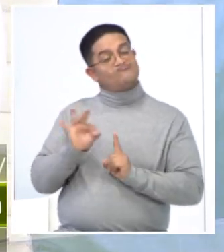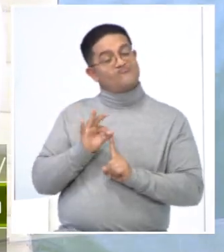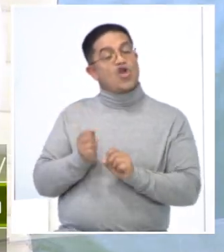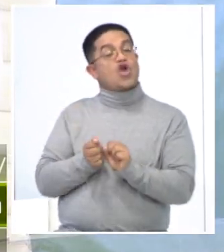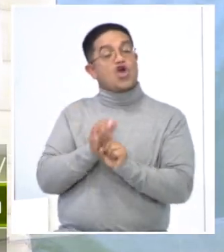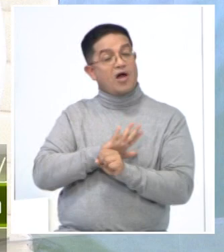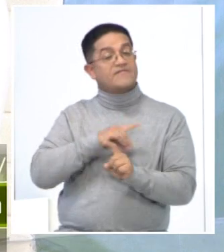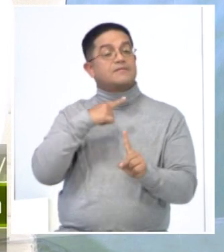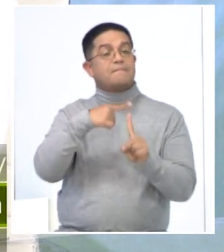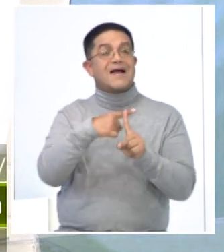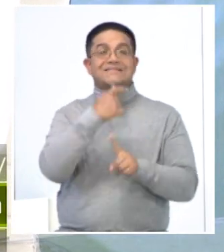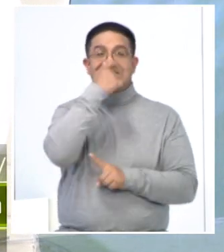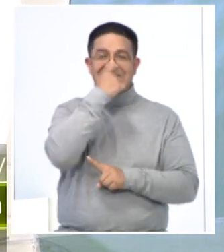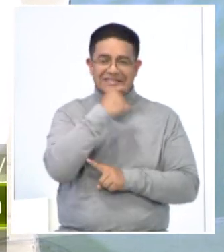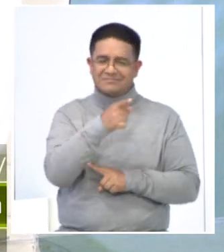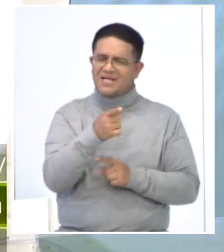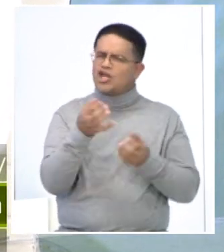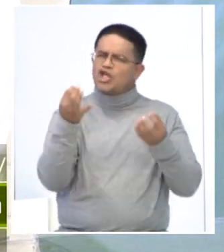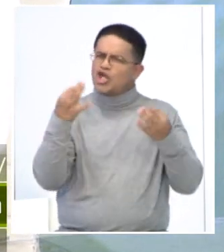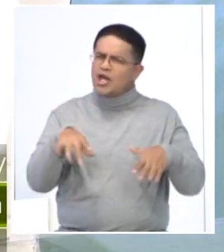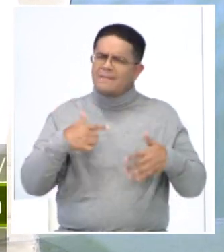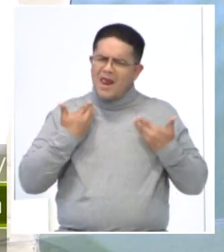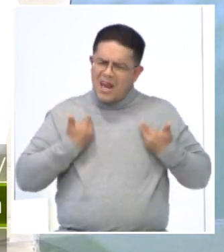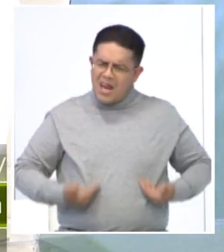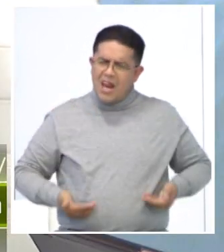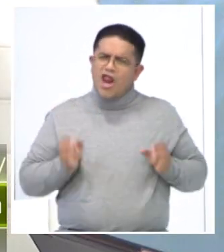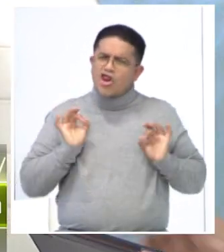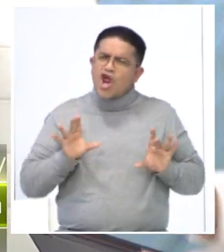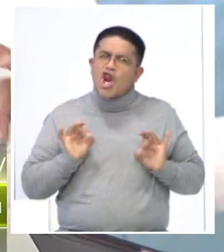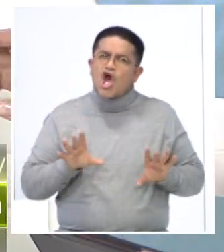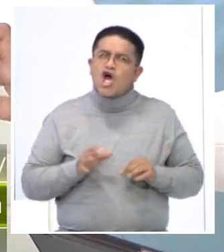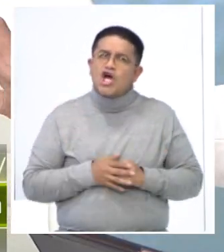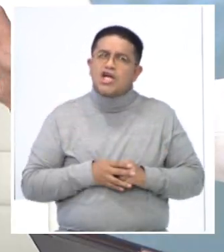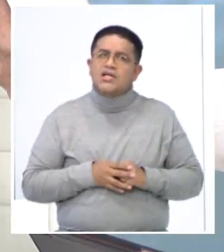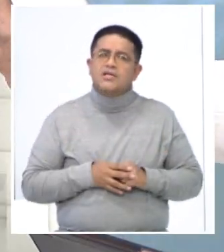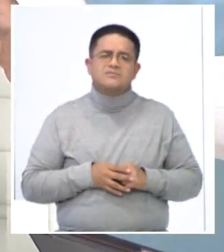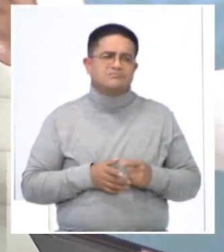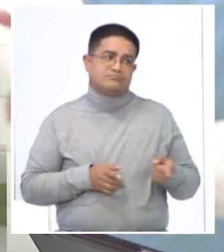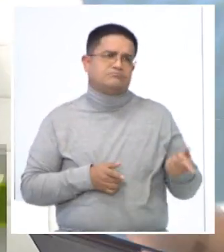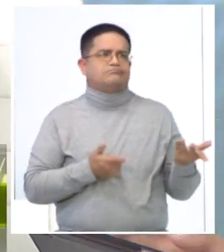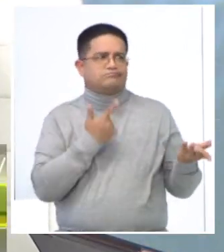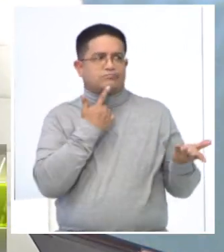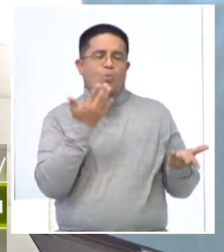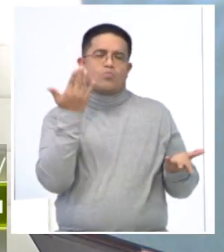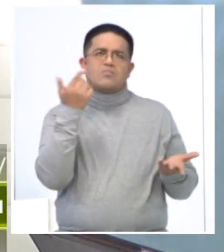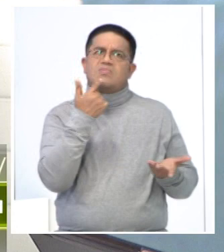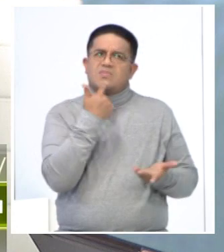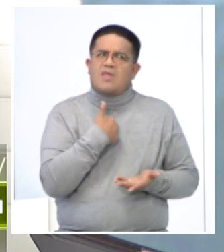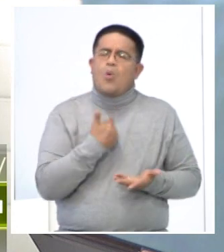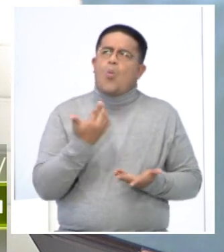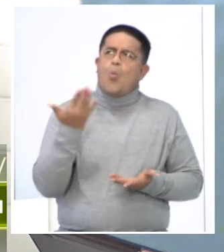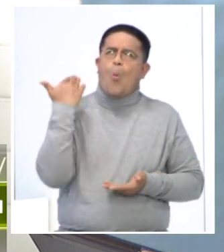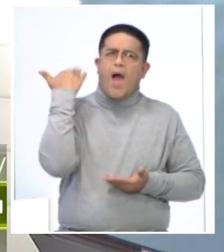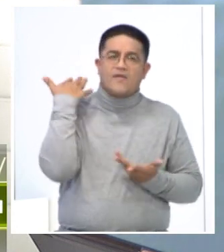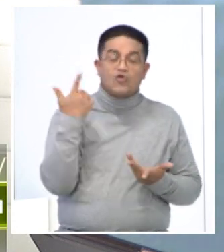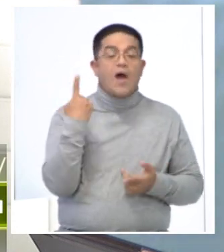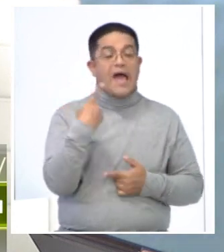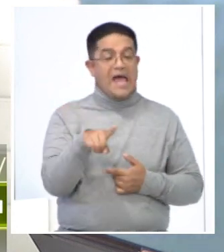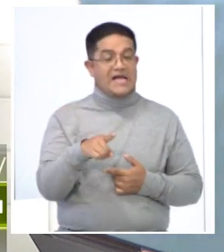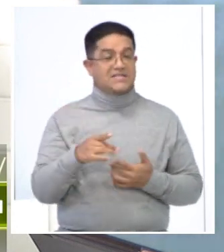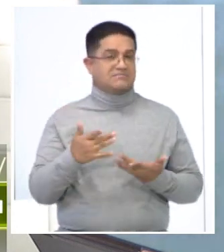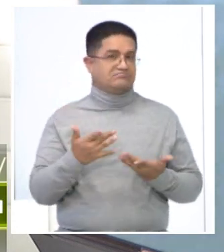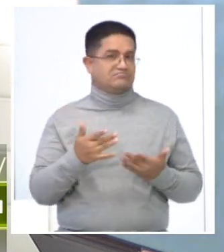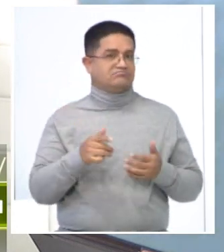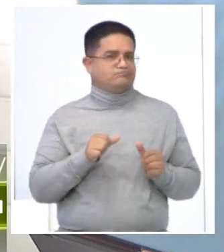gripe Es normal que me siga doliendo el cuerpo bueno zlv Cuándo fue eso eh Hay unos síntomas de covid que se